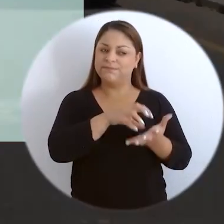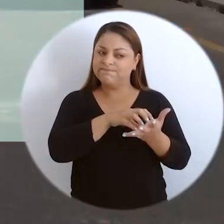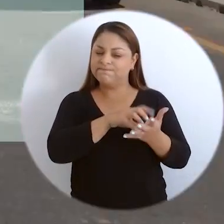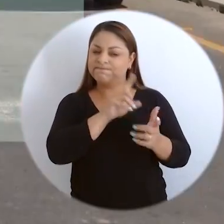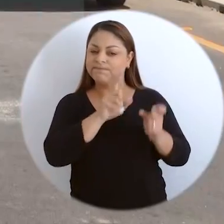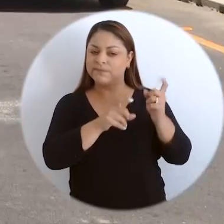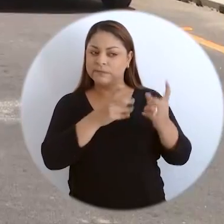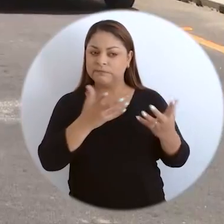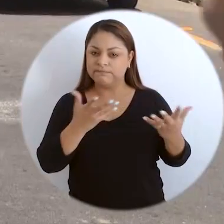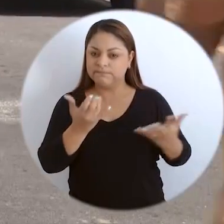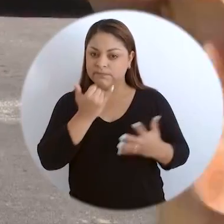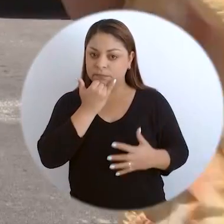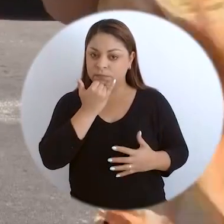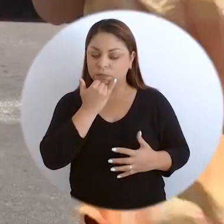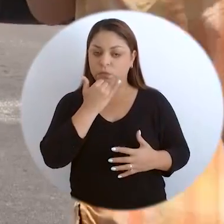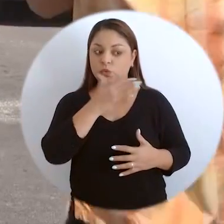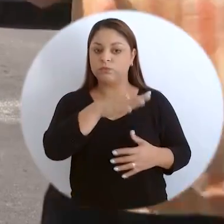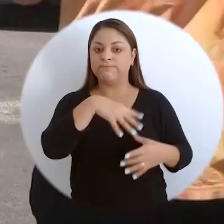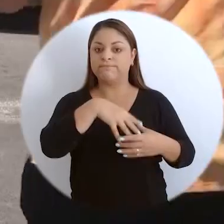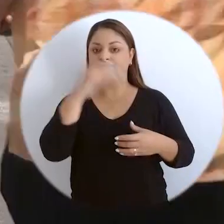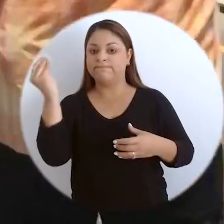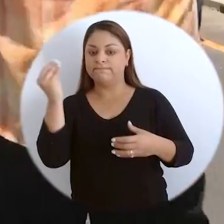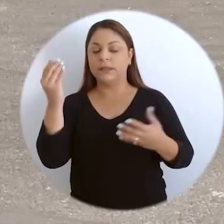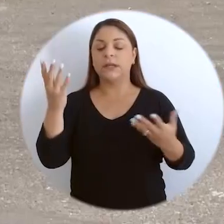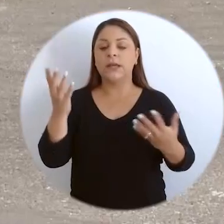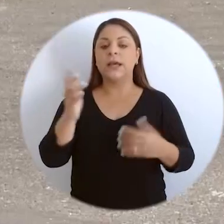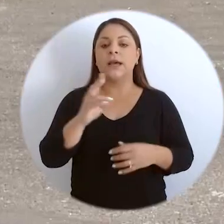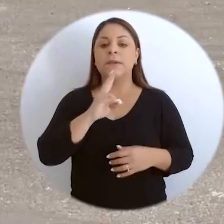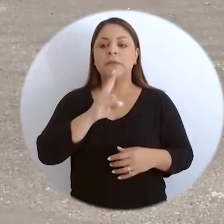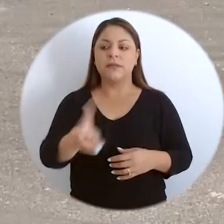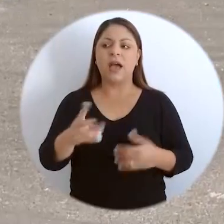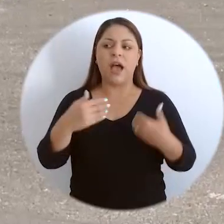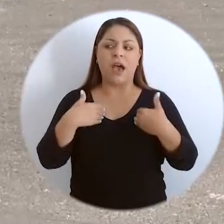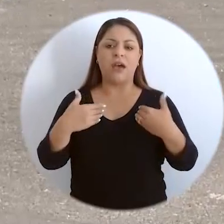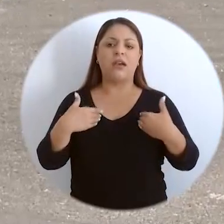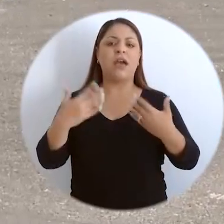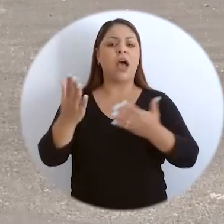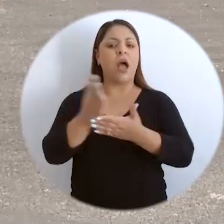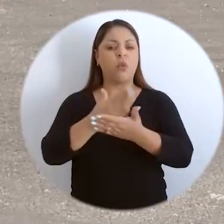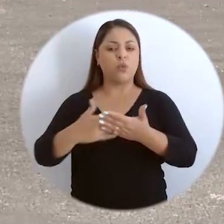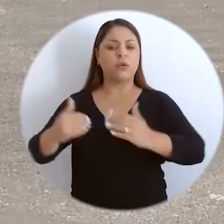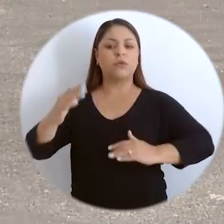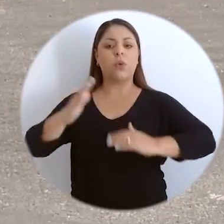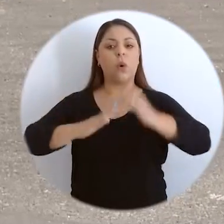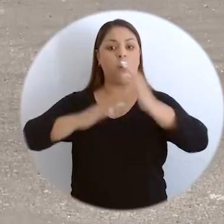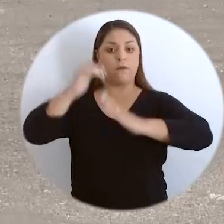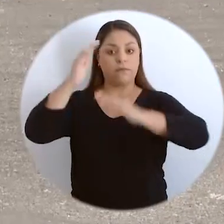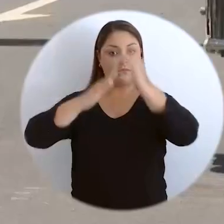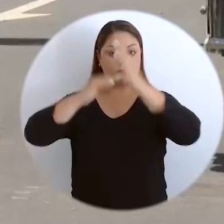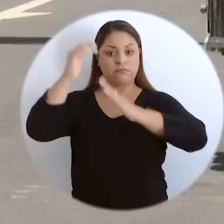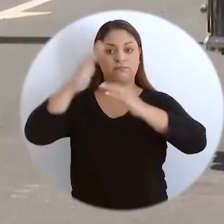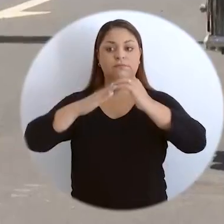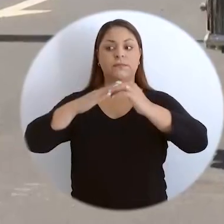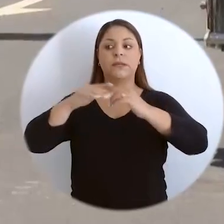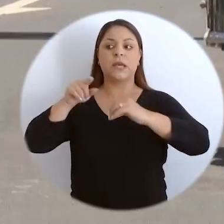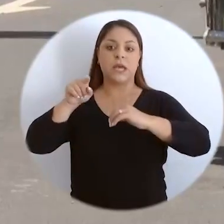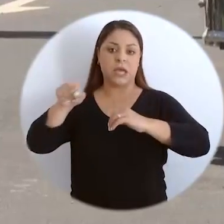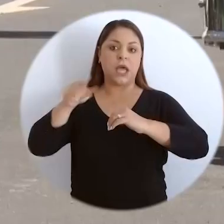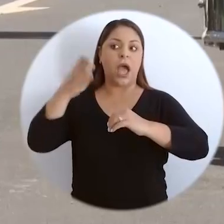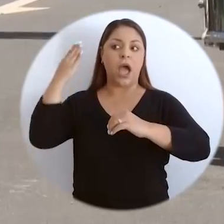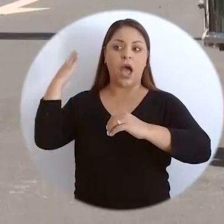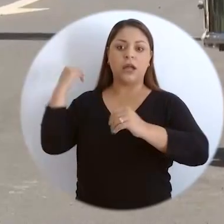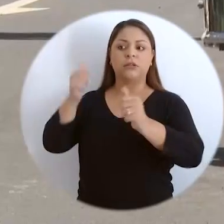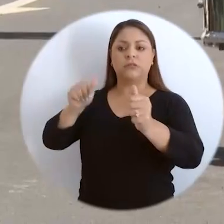infraestructura. Creo que no es casual también que Luis Amador haya sido también una de las figuras destacadas durante esta administración.